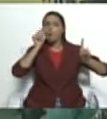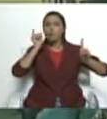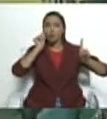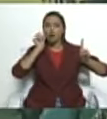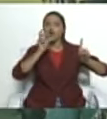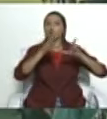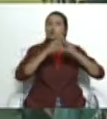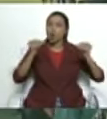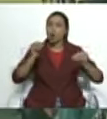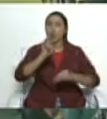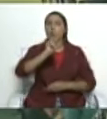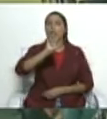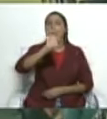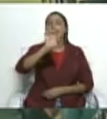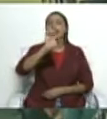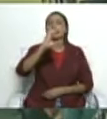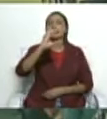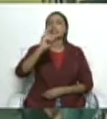doctor